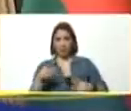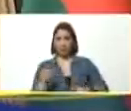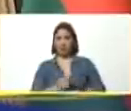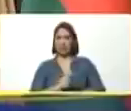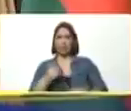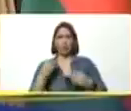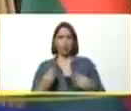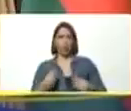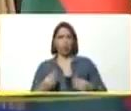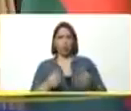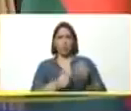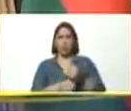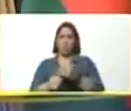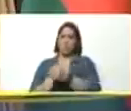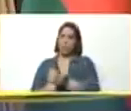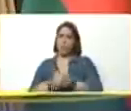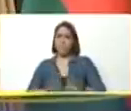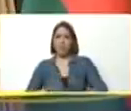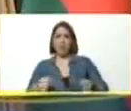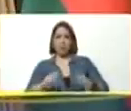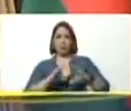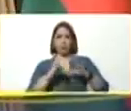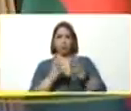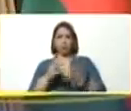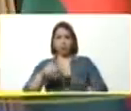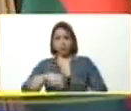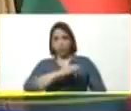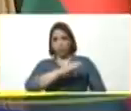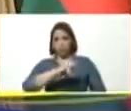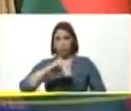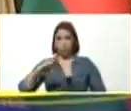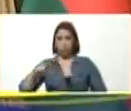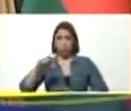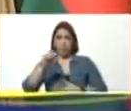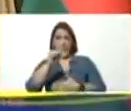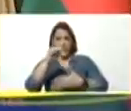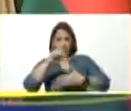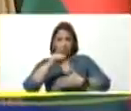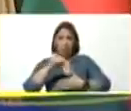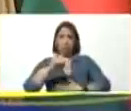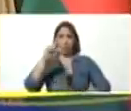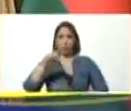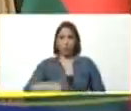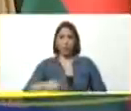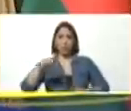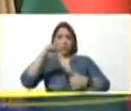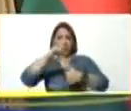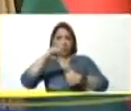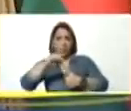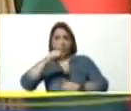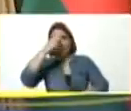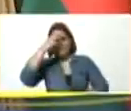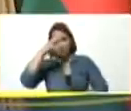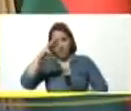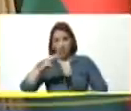se consigue mercado en el mundo, aquí en el Caribe, en América del Sur, en América Central, en México,